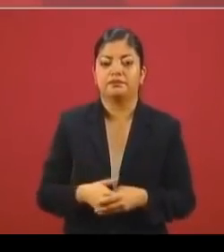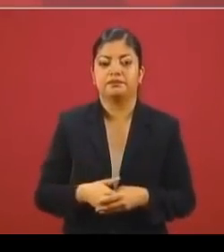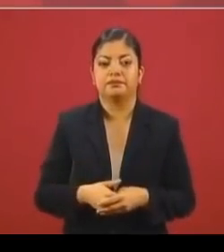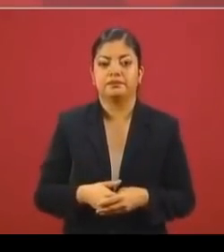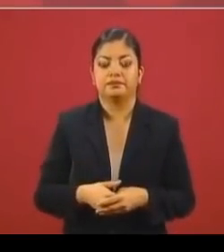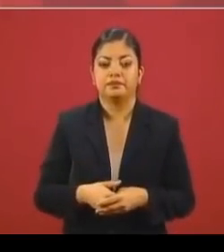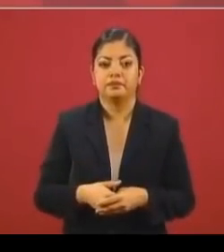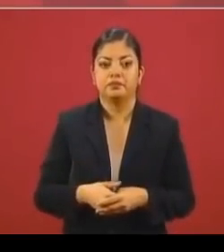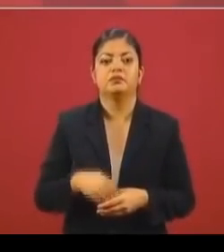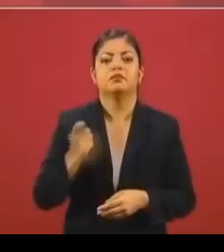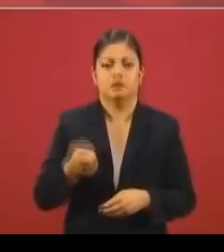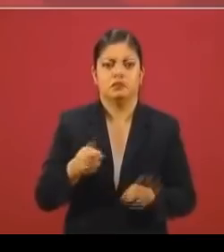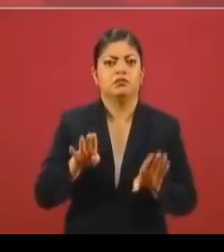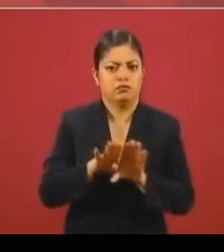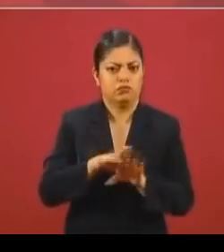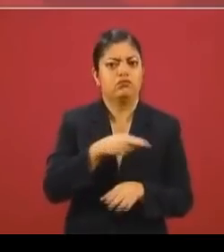Entonces se ayudan.